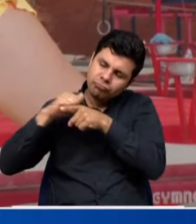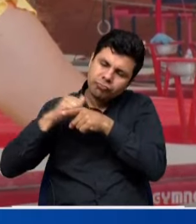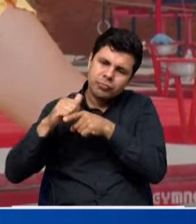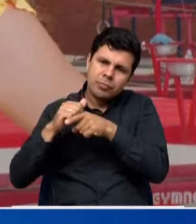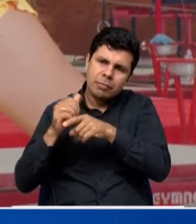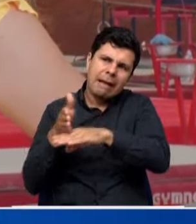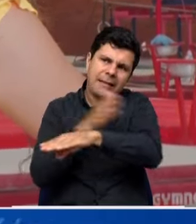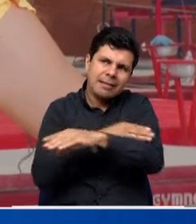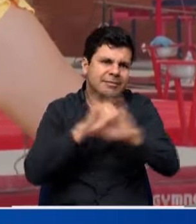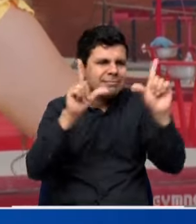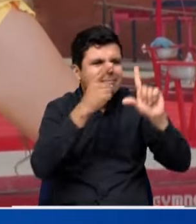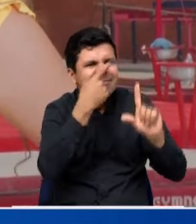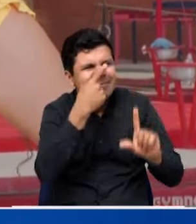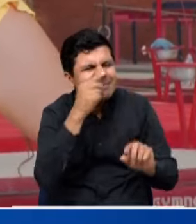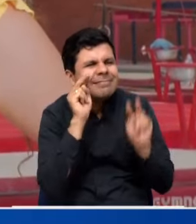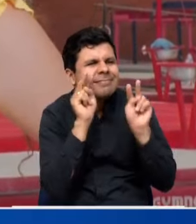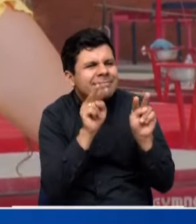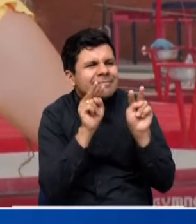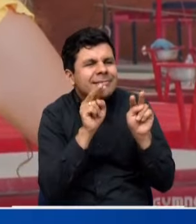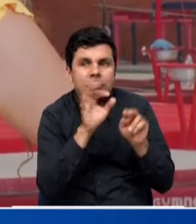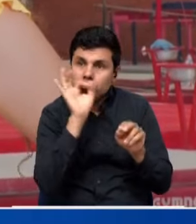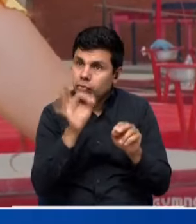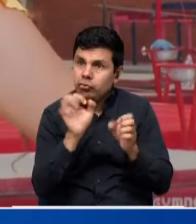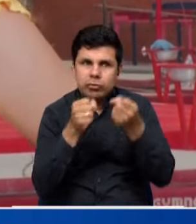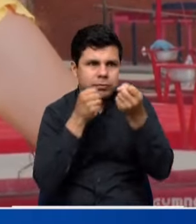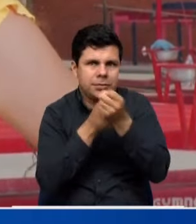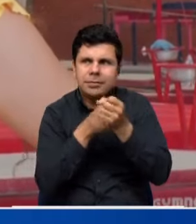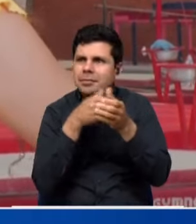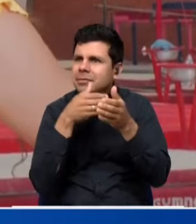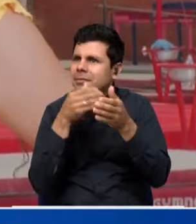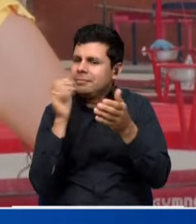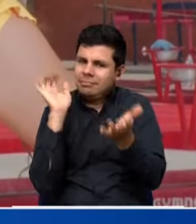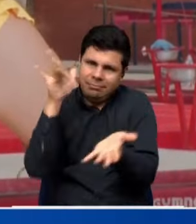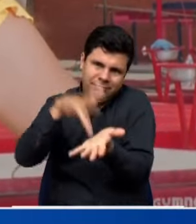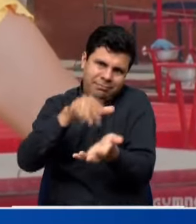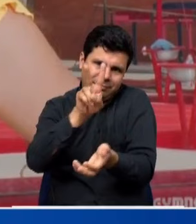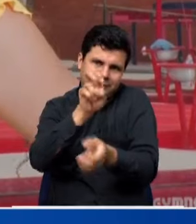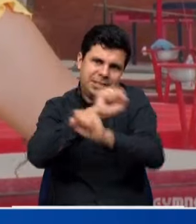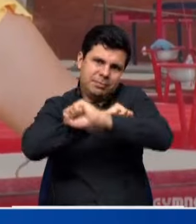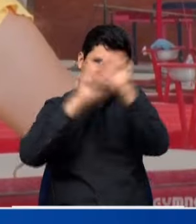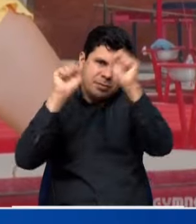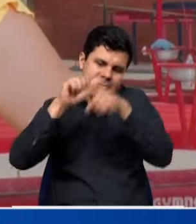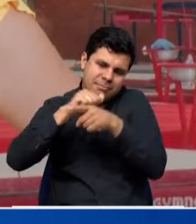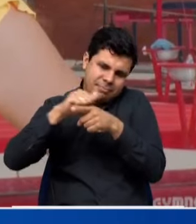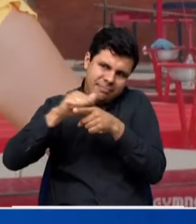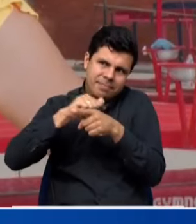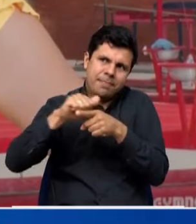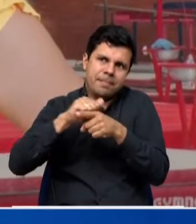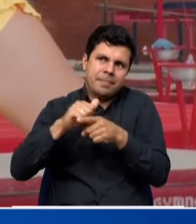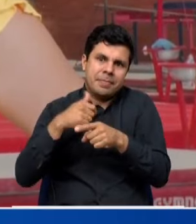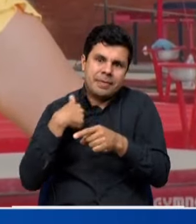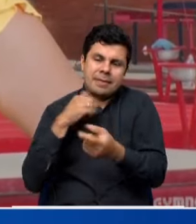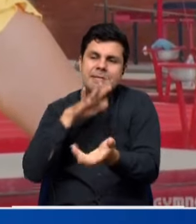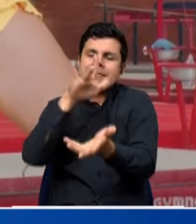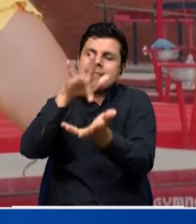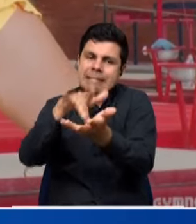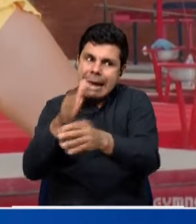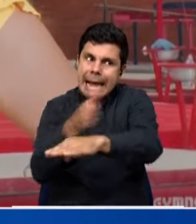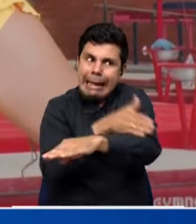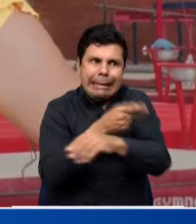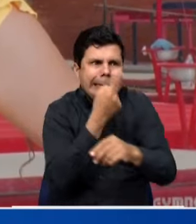no importa cuál sea la situación, siempre hay que estar acá entrenando a las 7 de la mañana, y pues afortunadamente lo logré ver antes de empezar a entrenar,